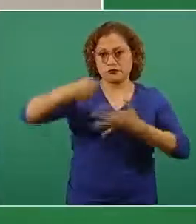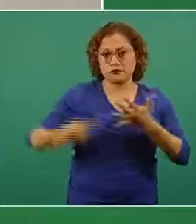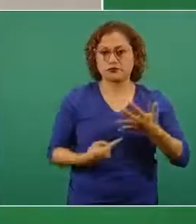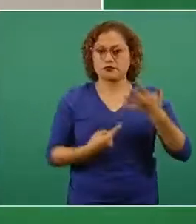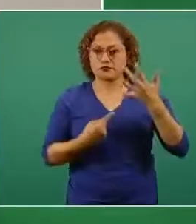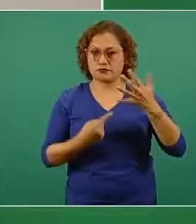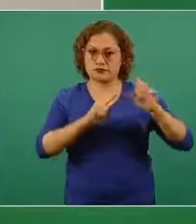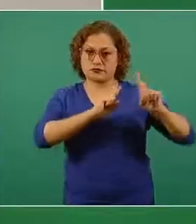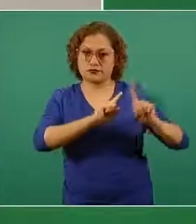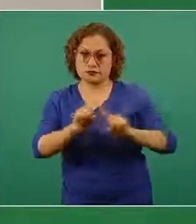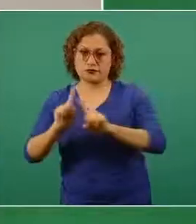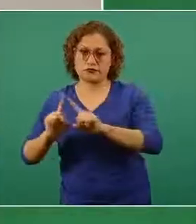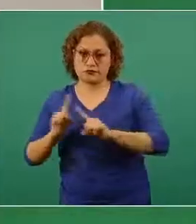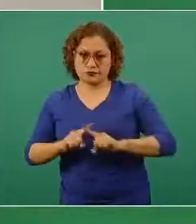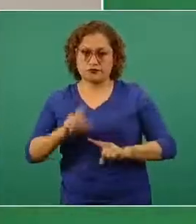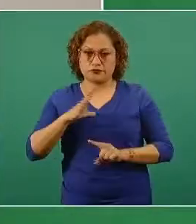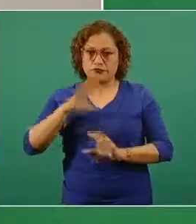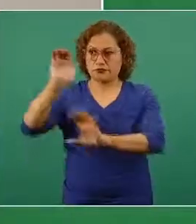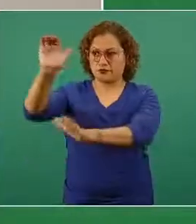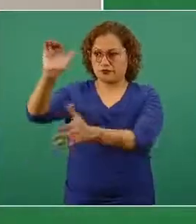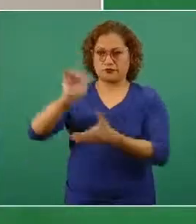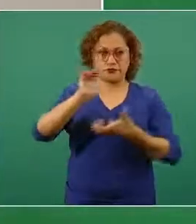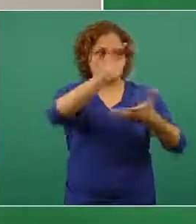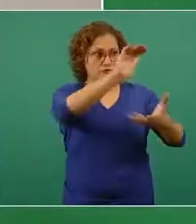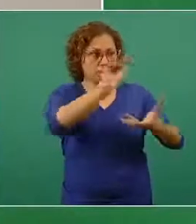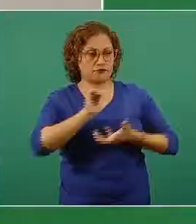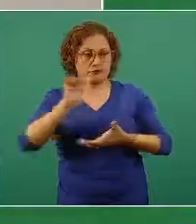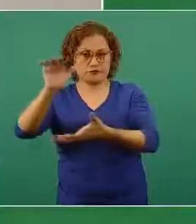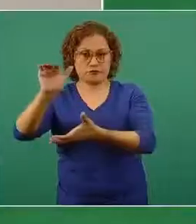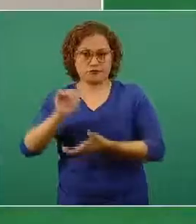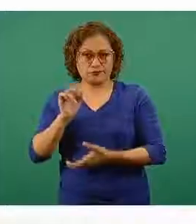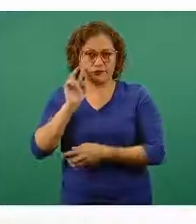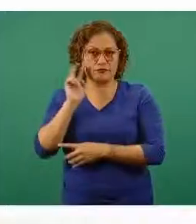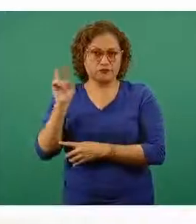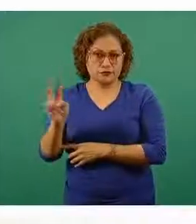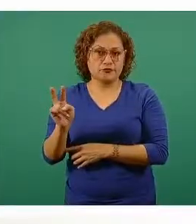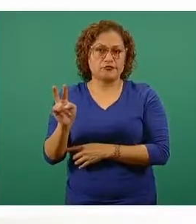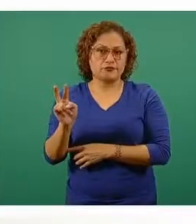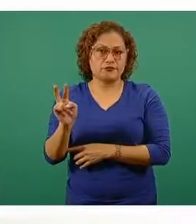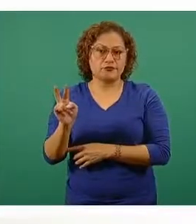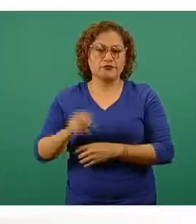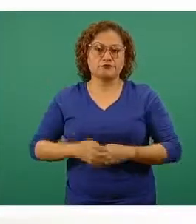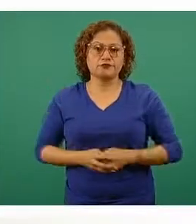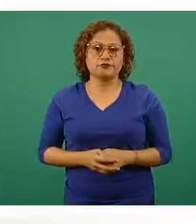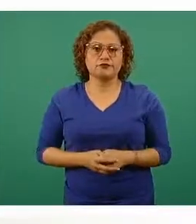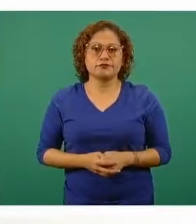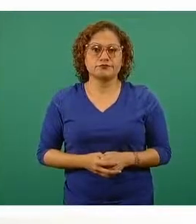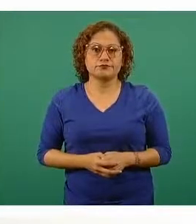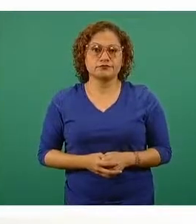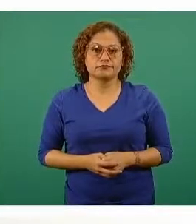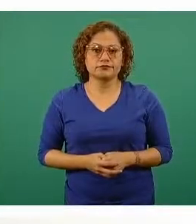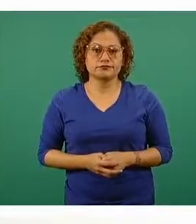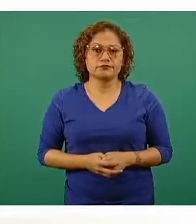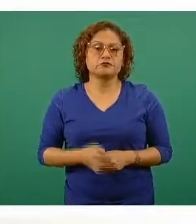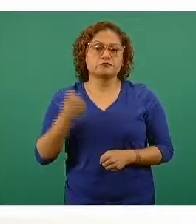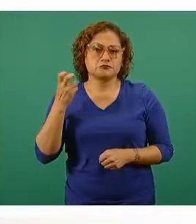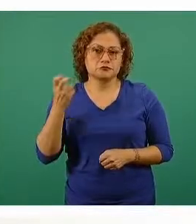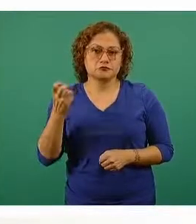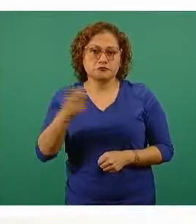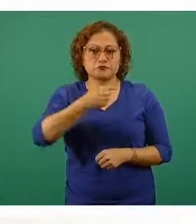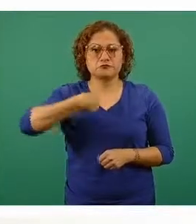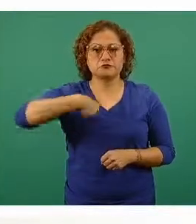que tenemos actualmente en México, que pueden ver ustedes en la diapositiva, se pueden implementar